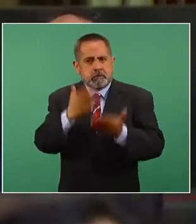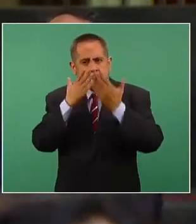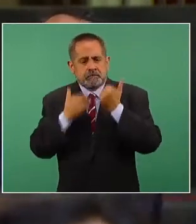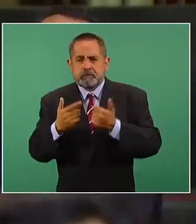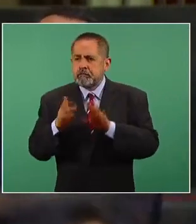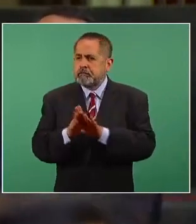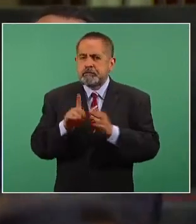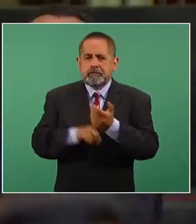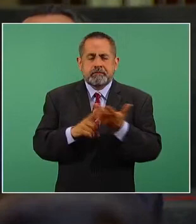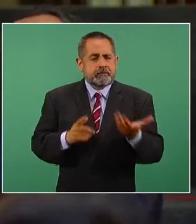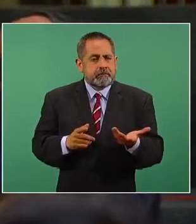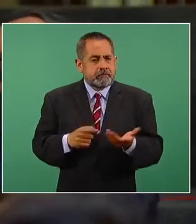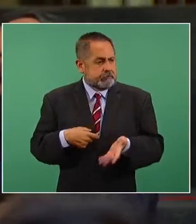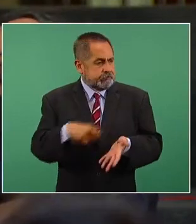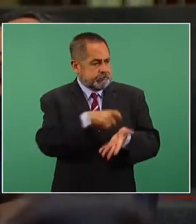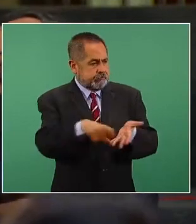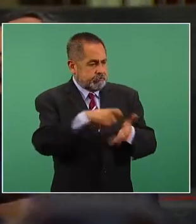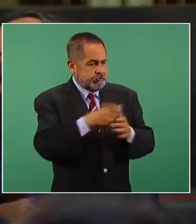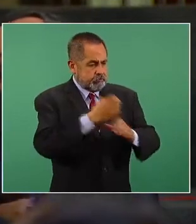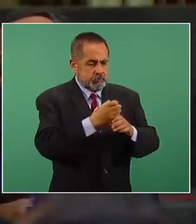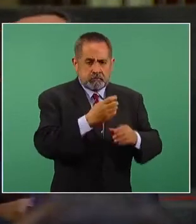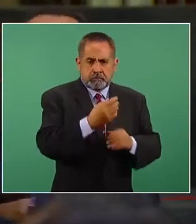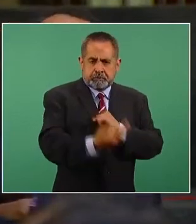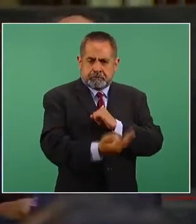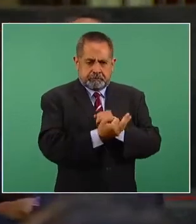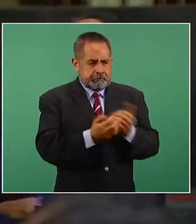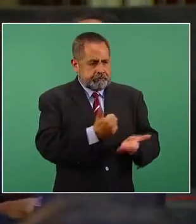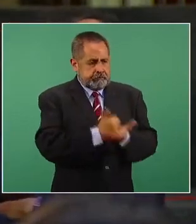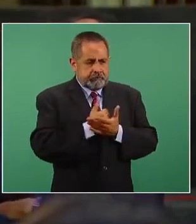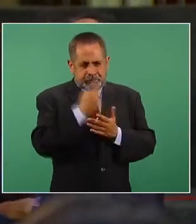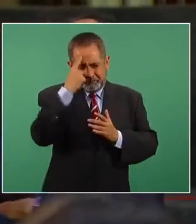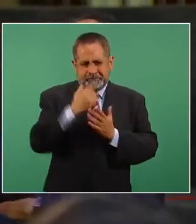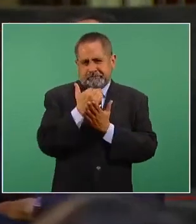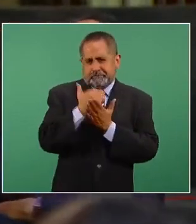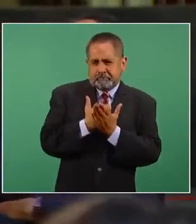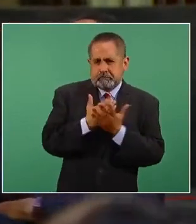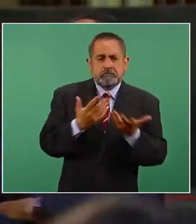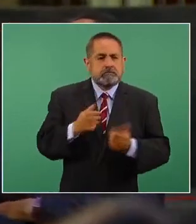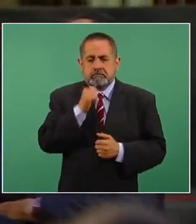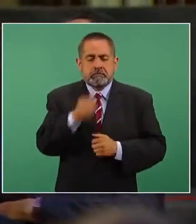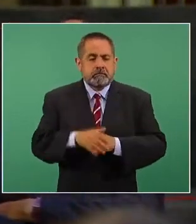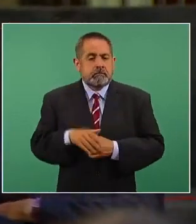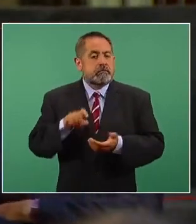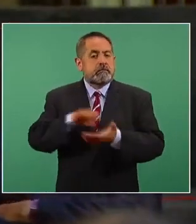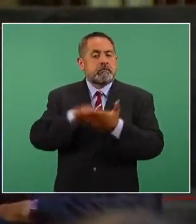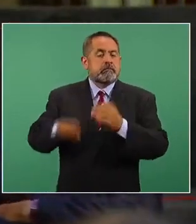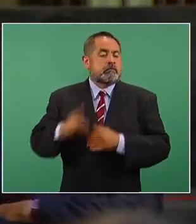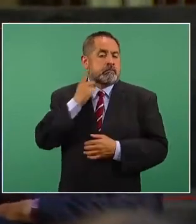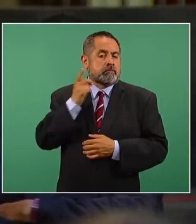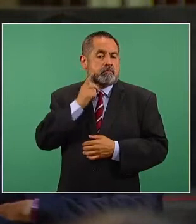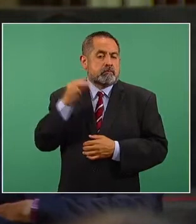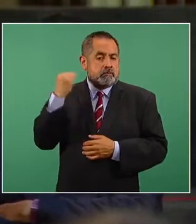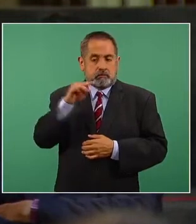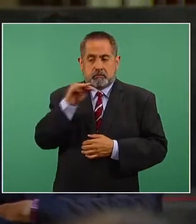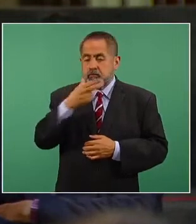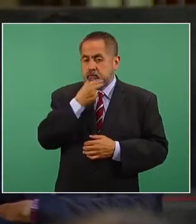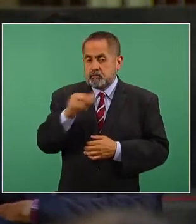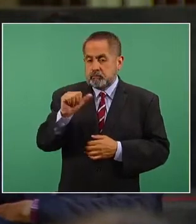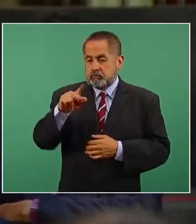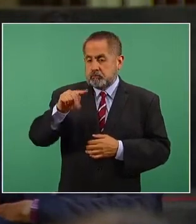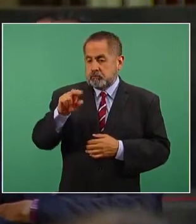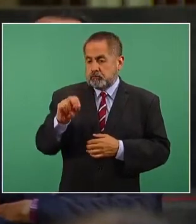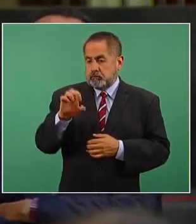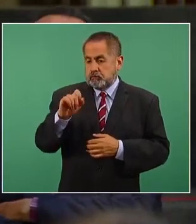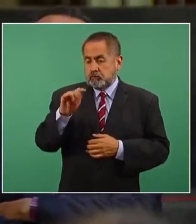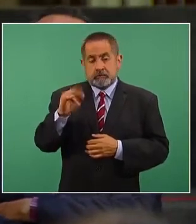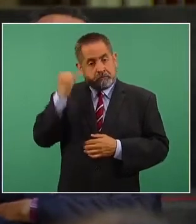poder adquirir estos productos. Incluso el diputado michoacano Antonio Estrada